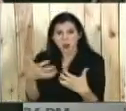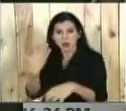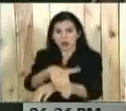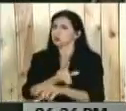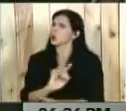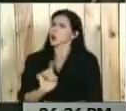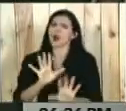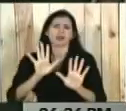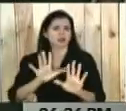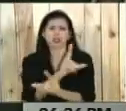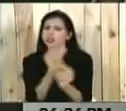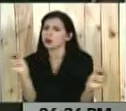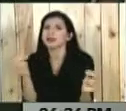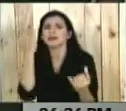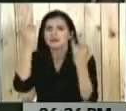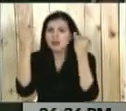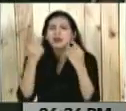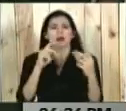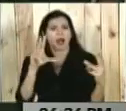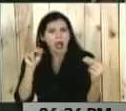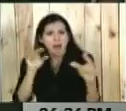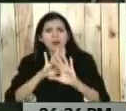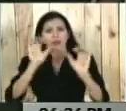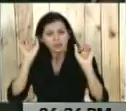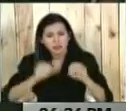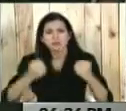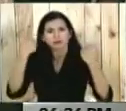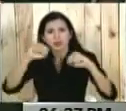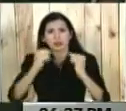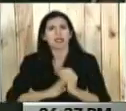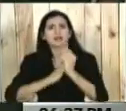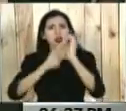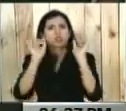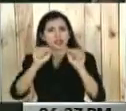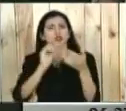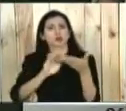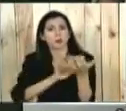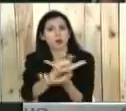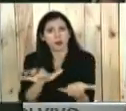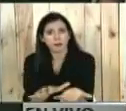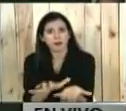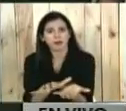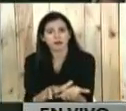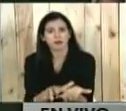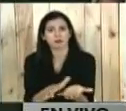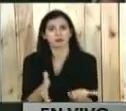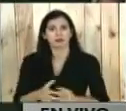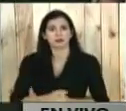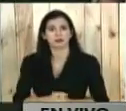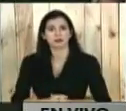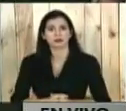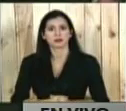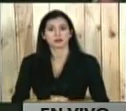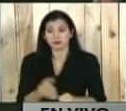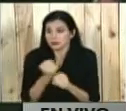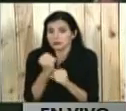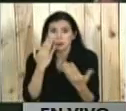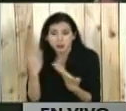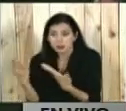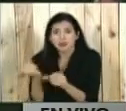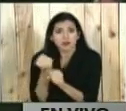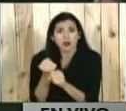no vale, con ideas, con propuestas, con ejercicio, con liderazgo, con una obra allí. Ahí está la obra de la